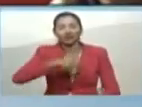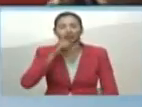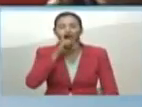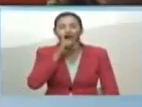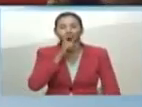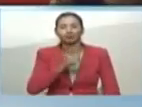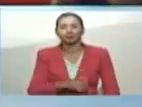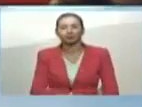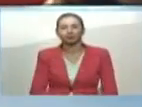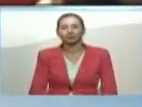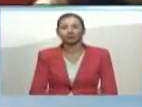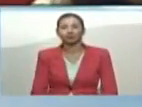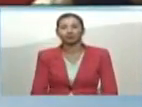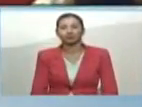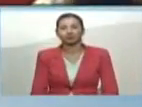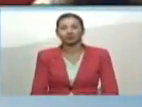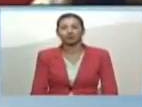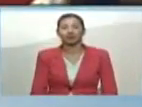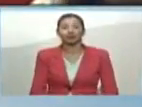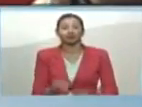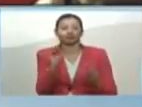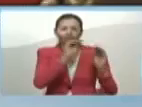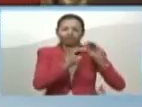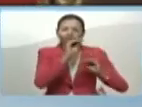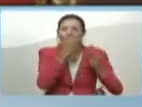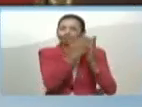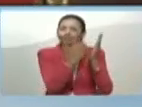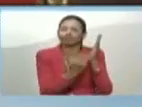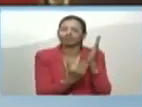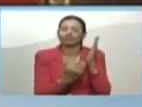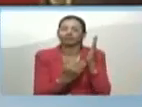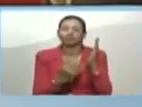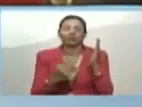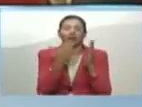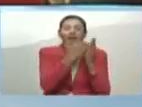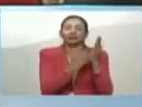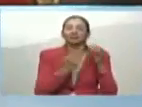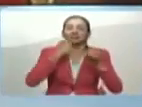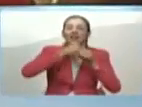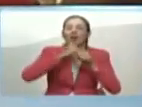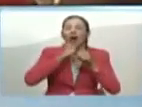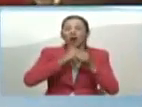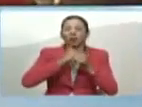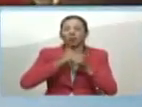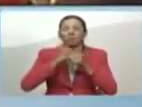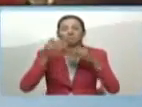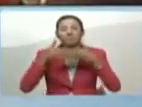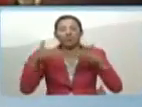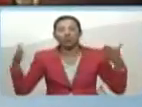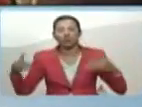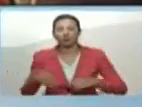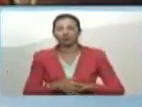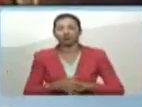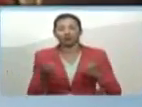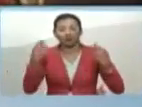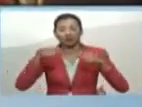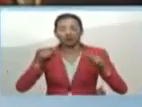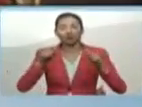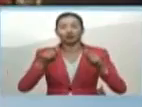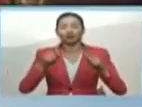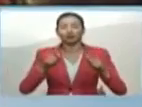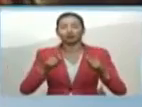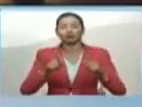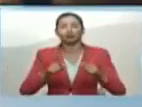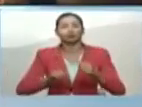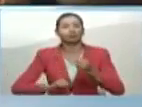los consejos presidenciales, para armar la agenda de gobierno popular y en miras de fortalecer todo el